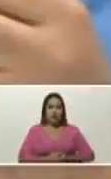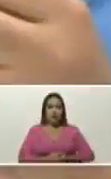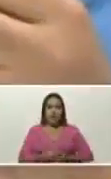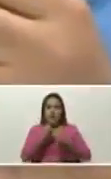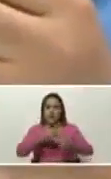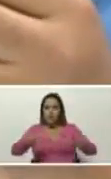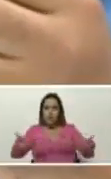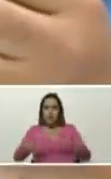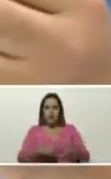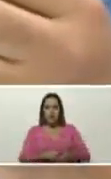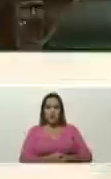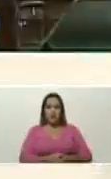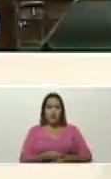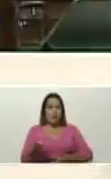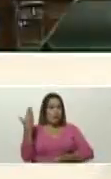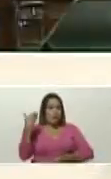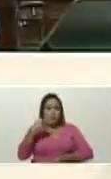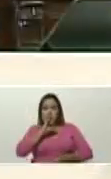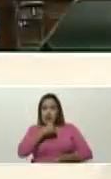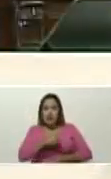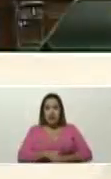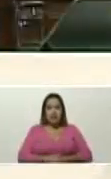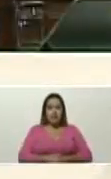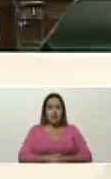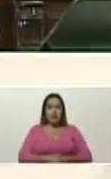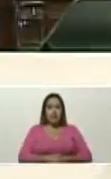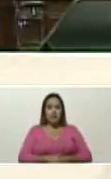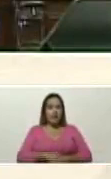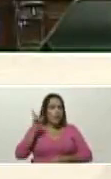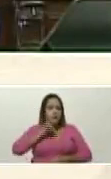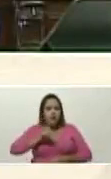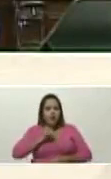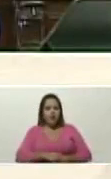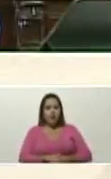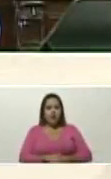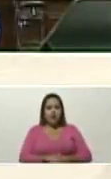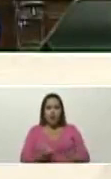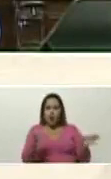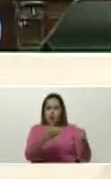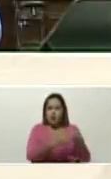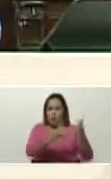democracia antigua, avejentada, falsa, de las minorías,